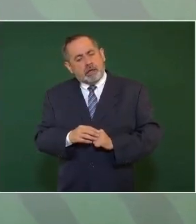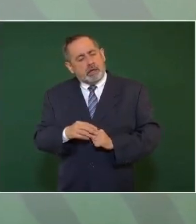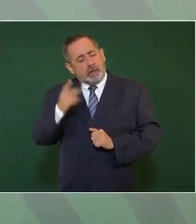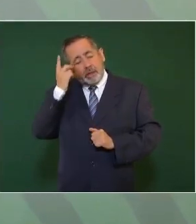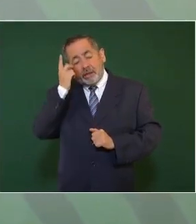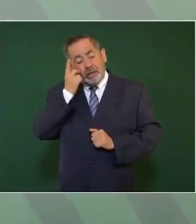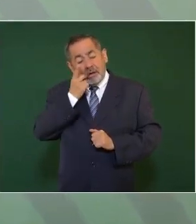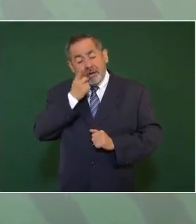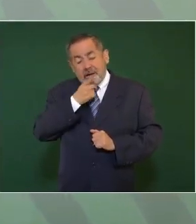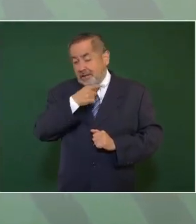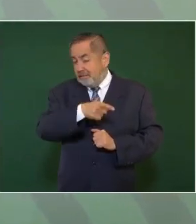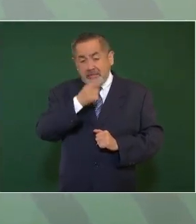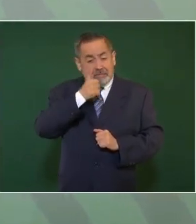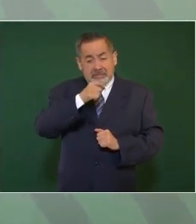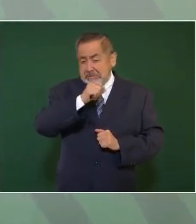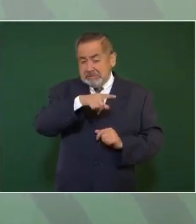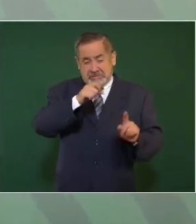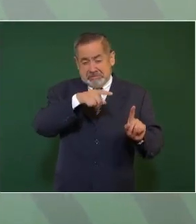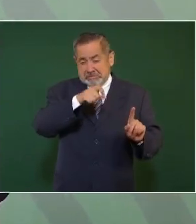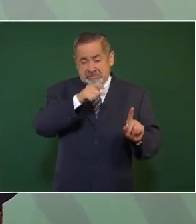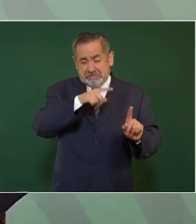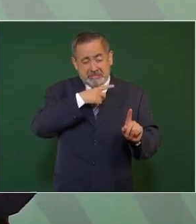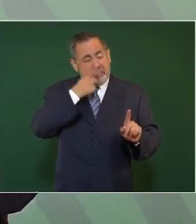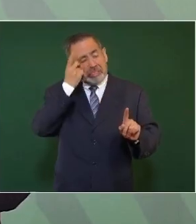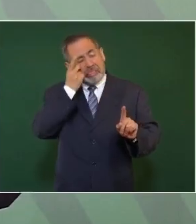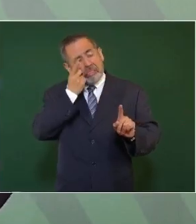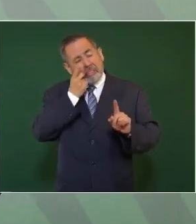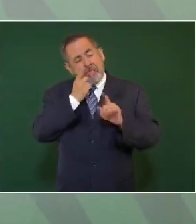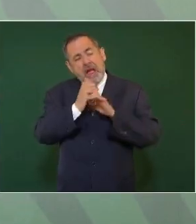dormir, pero cuando